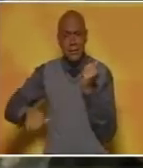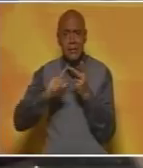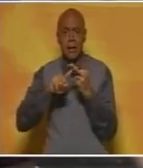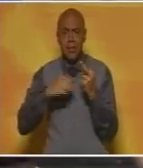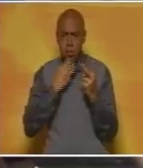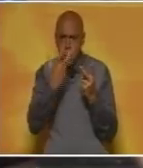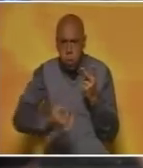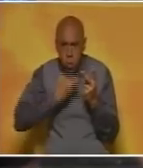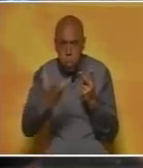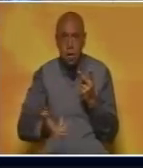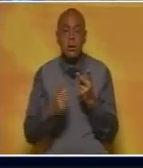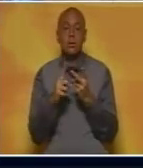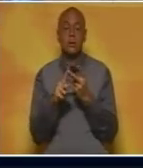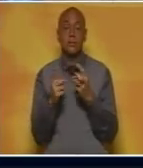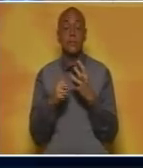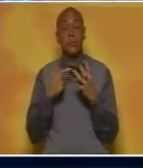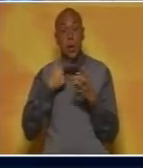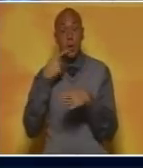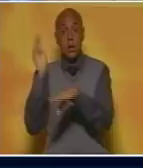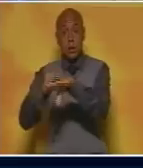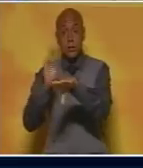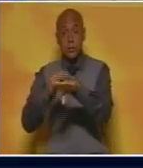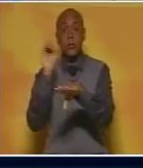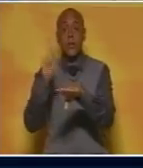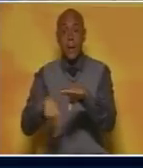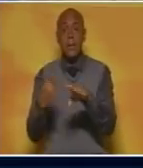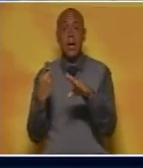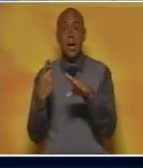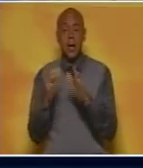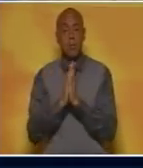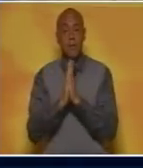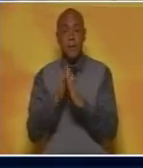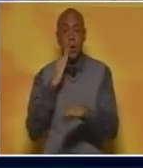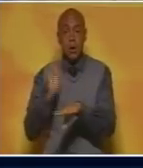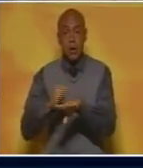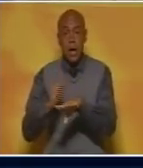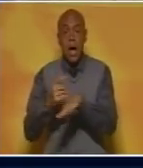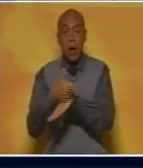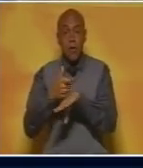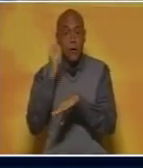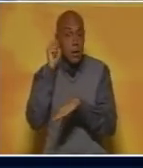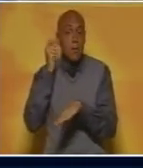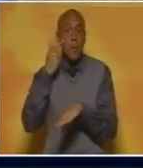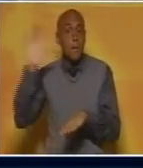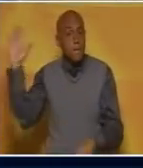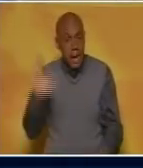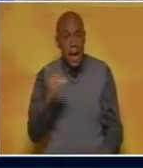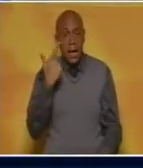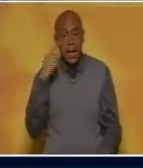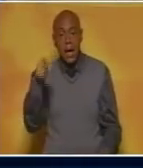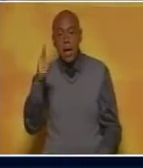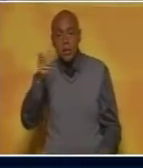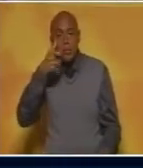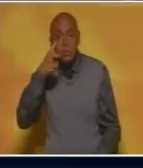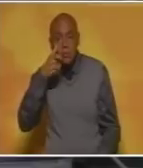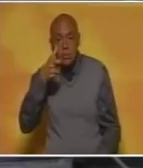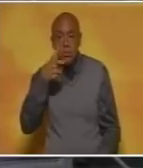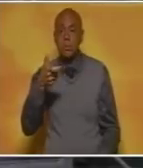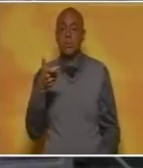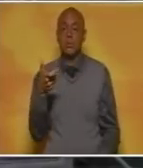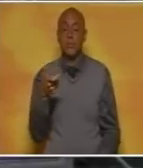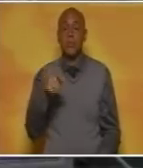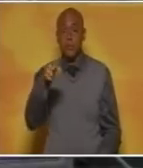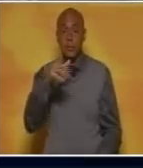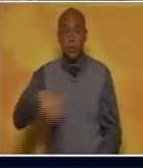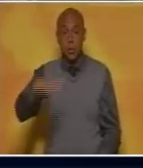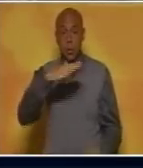vómito. Entonces necesitamos que en la comunidad la gobernadora por favor venga a acercar las instalaciones y meta vigilancia y nos arregle el problema del agua. Los